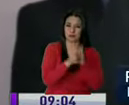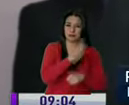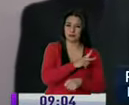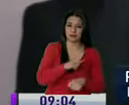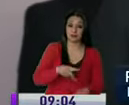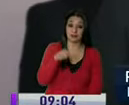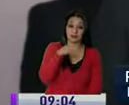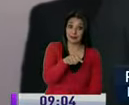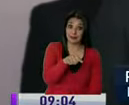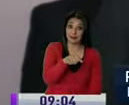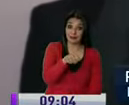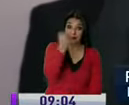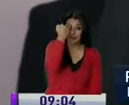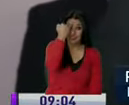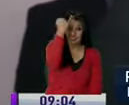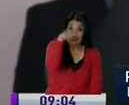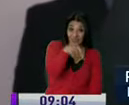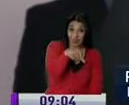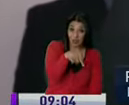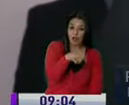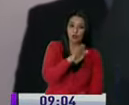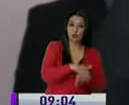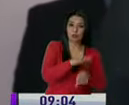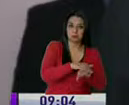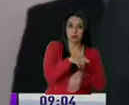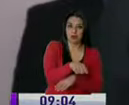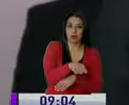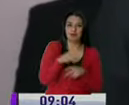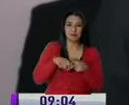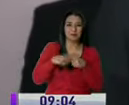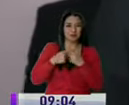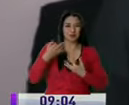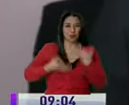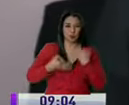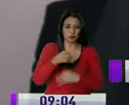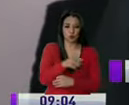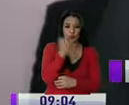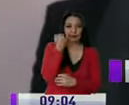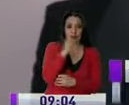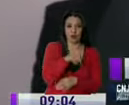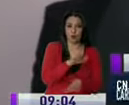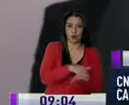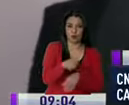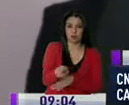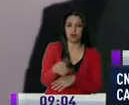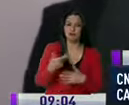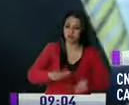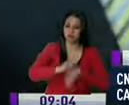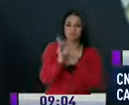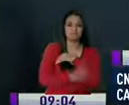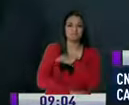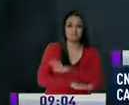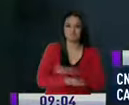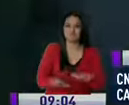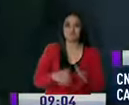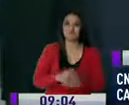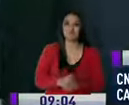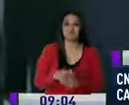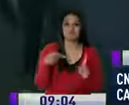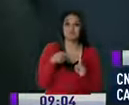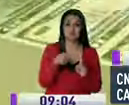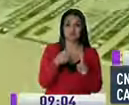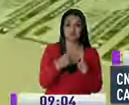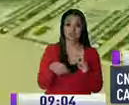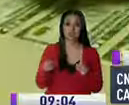de participación conforme se había ofrecido al inicio de la audiencia de juicio. Por lo tanto, se ha hecho justicia en este caso. Además, Carlos Pollitt y su